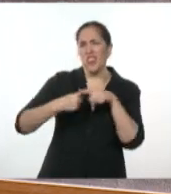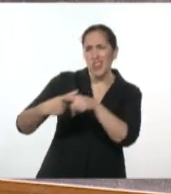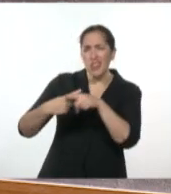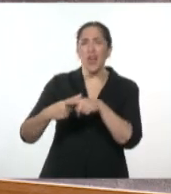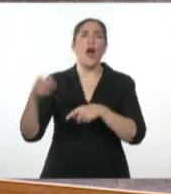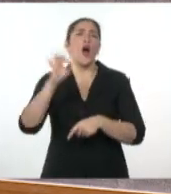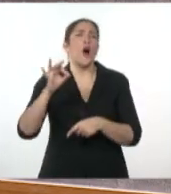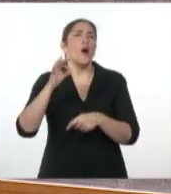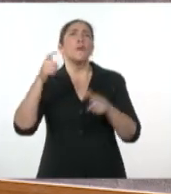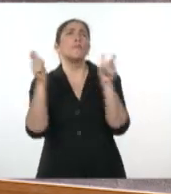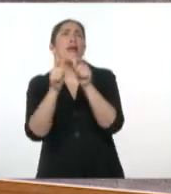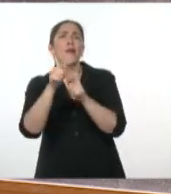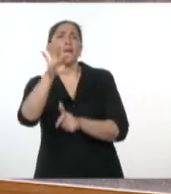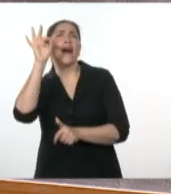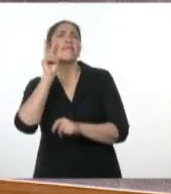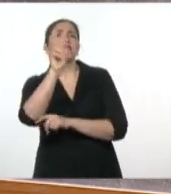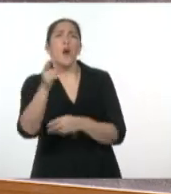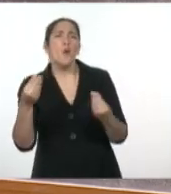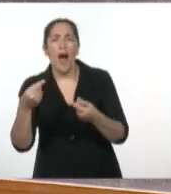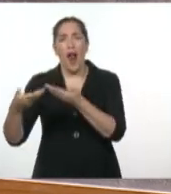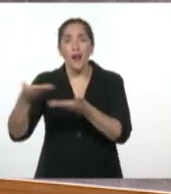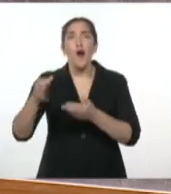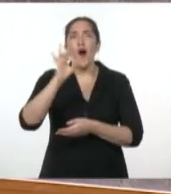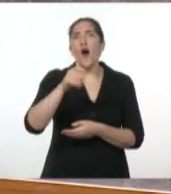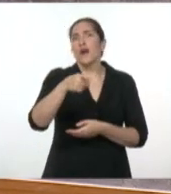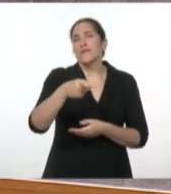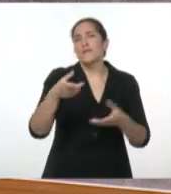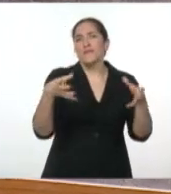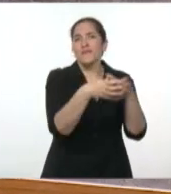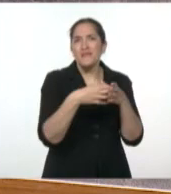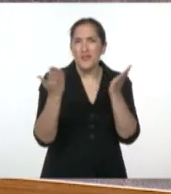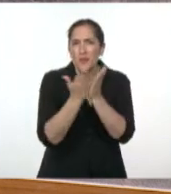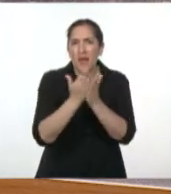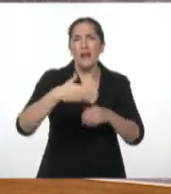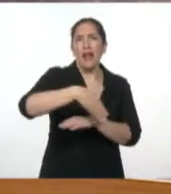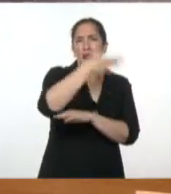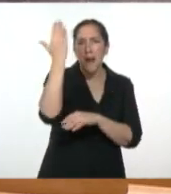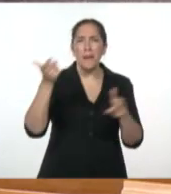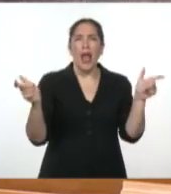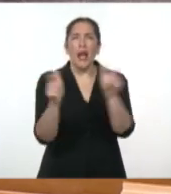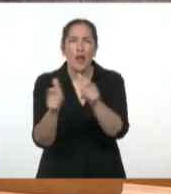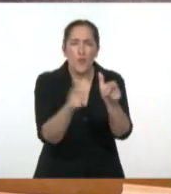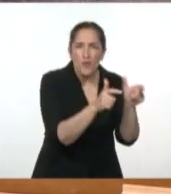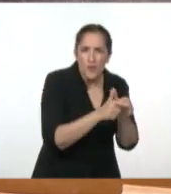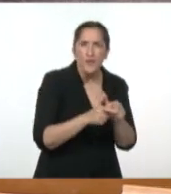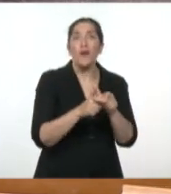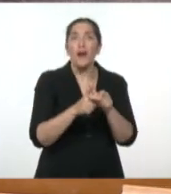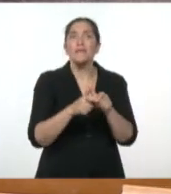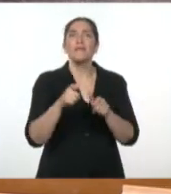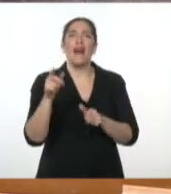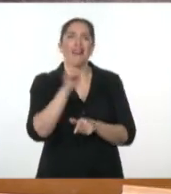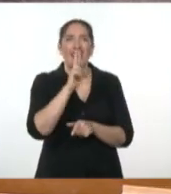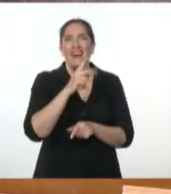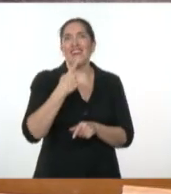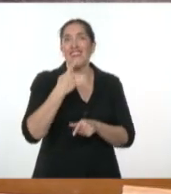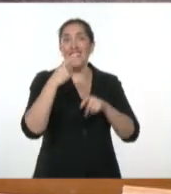cómo aparecen las creaciones de los centros de estudiantes, los espacios de asambleas y las reuniones para que los y las chicas